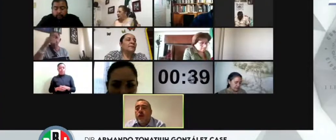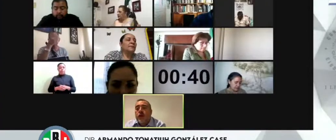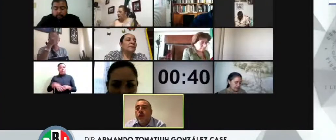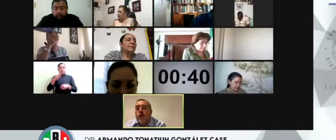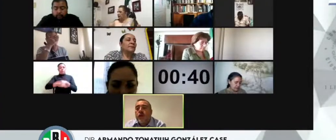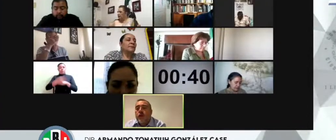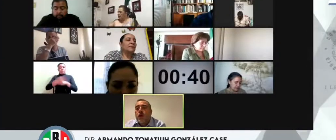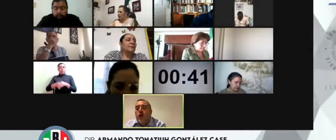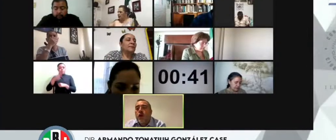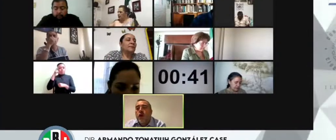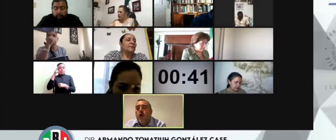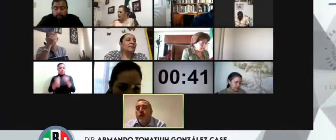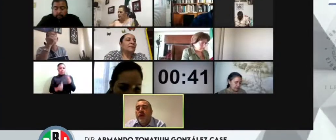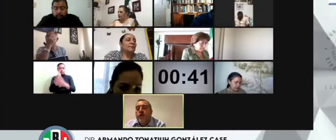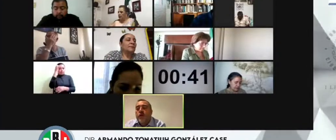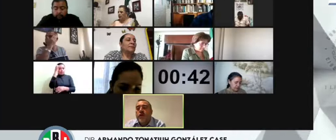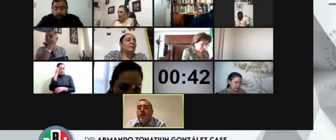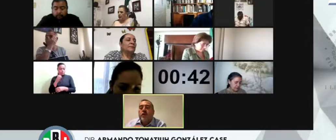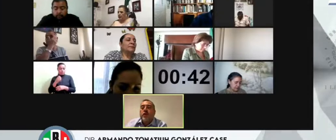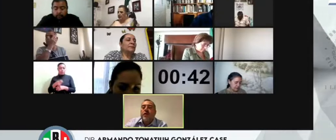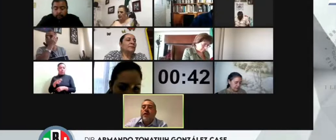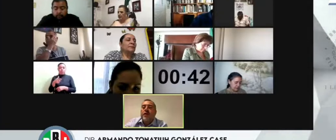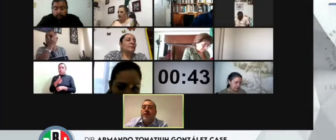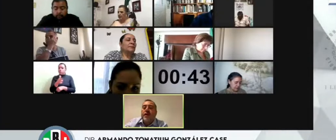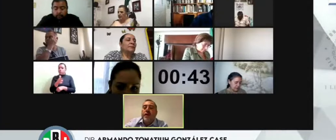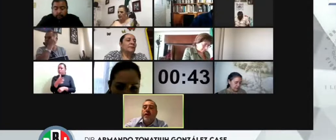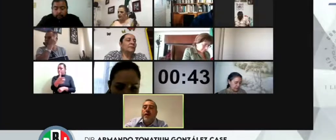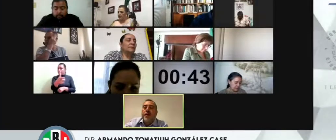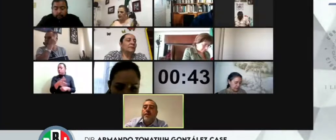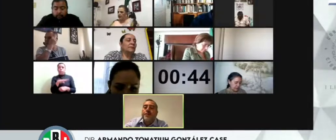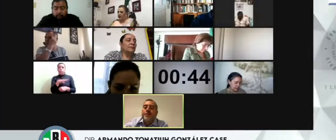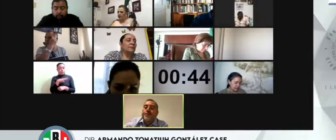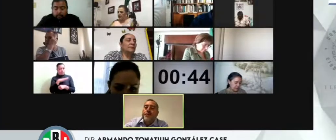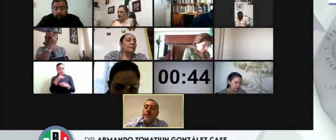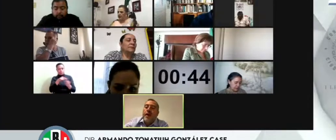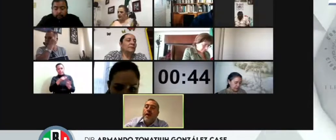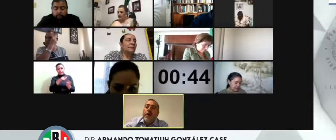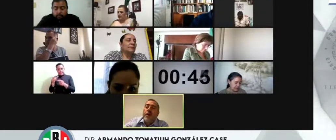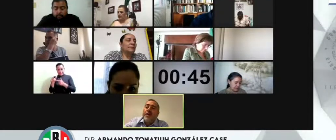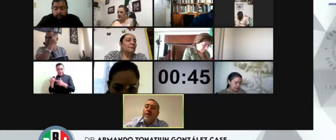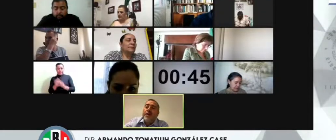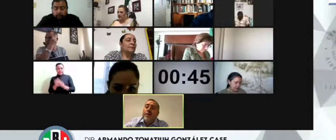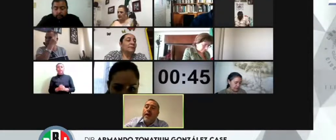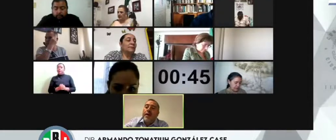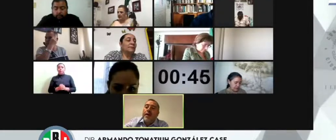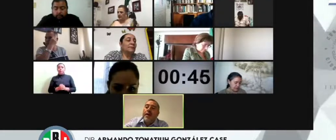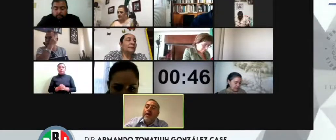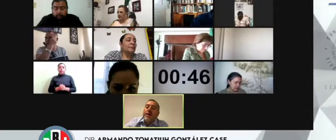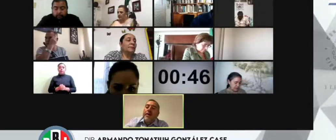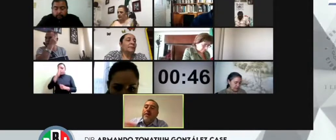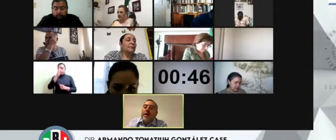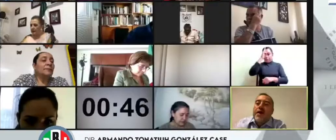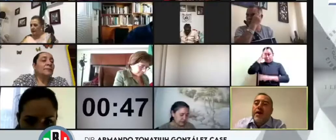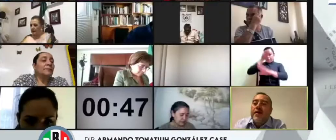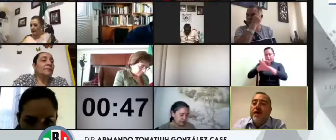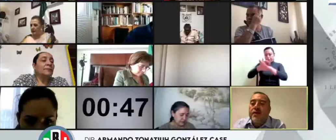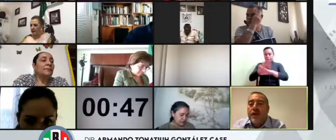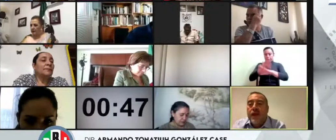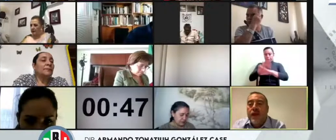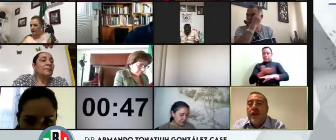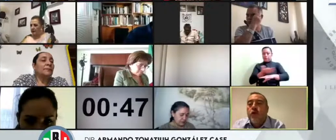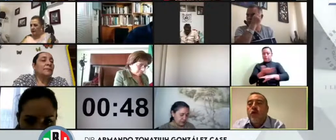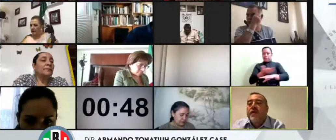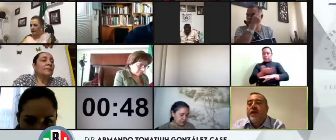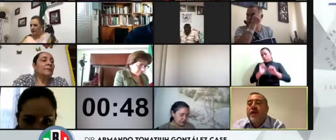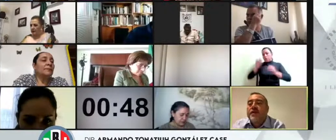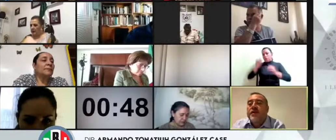Guanajuato ocupan las posiciones continuas respectivamente. La violencia familiar, también llamada intrafamiliar o